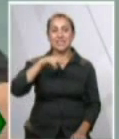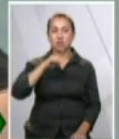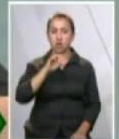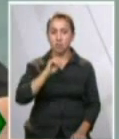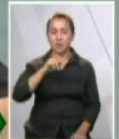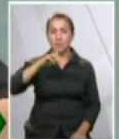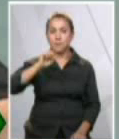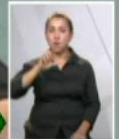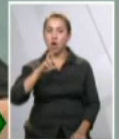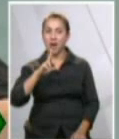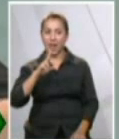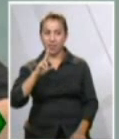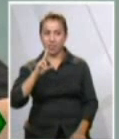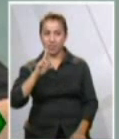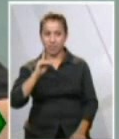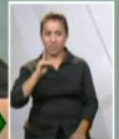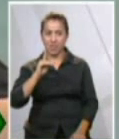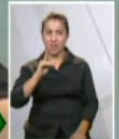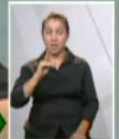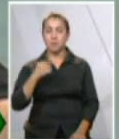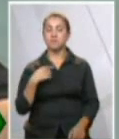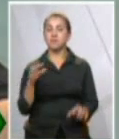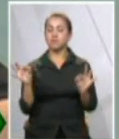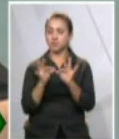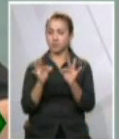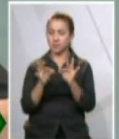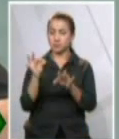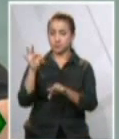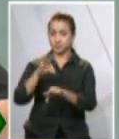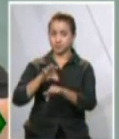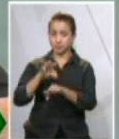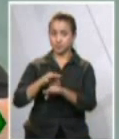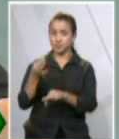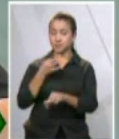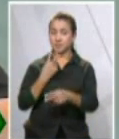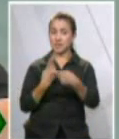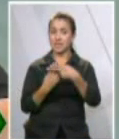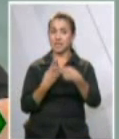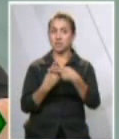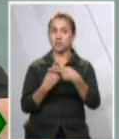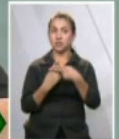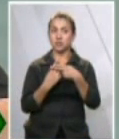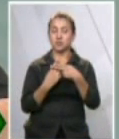Según lo que yo tengo entendido, según lo que he leído y lo que me han explicado los doctores de la Teletón,